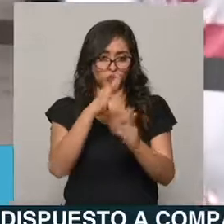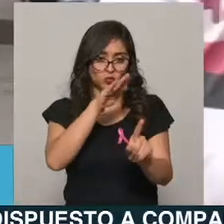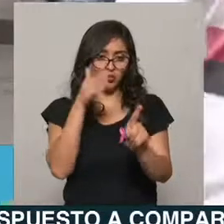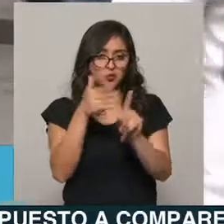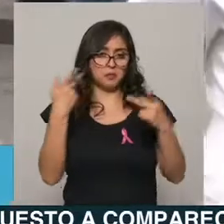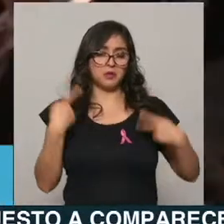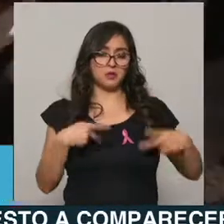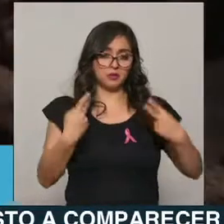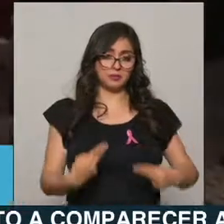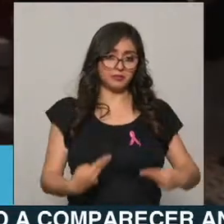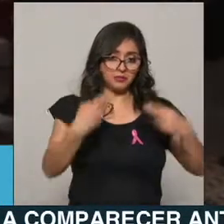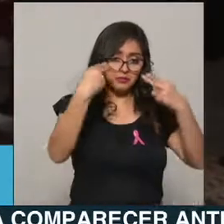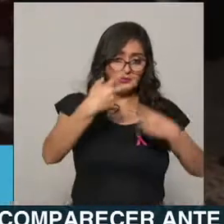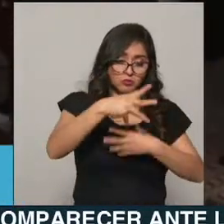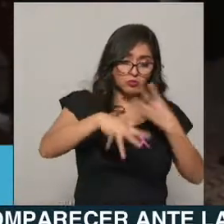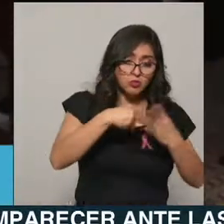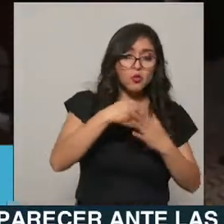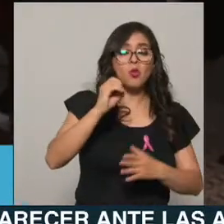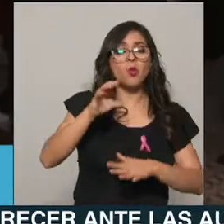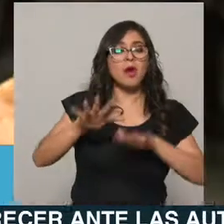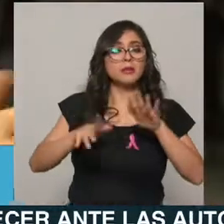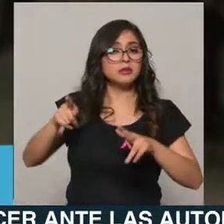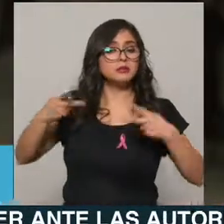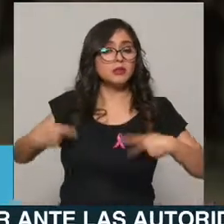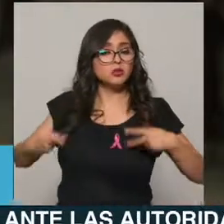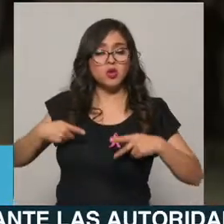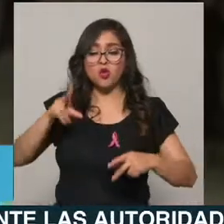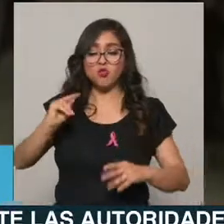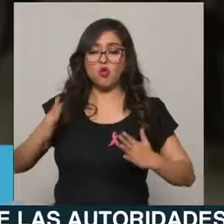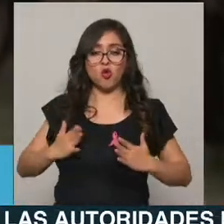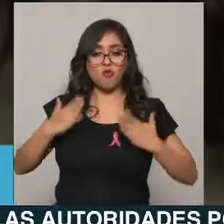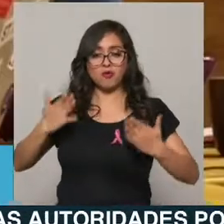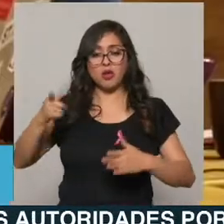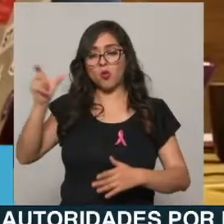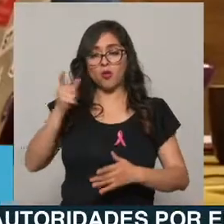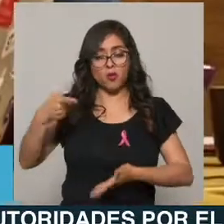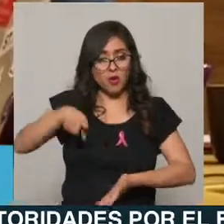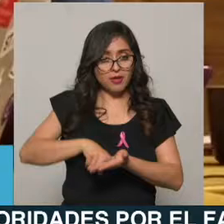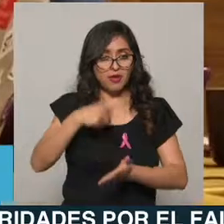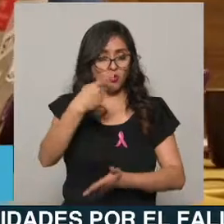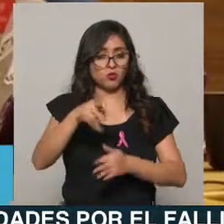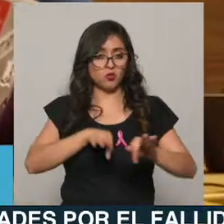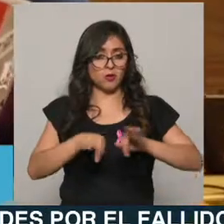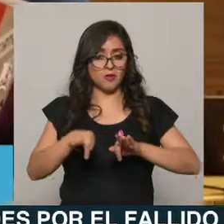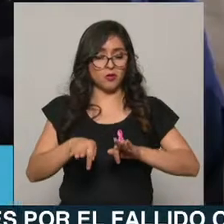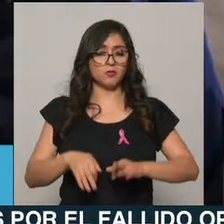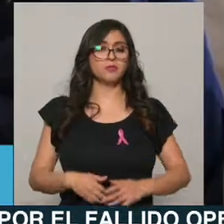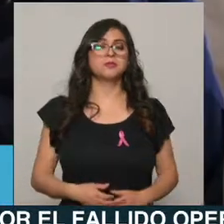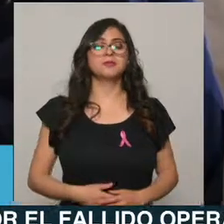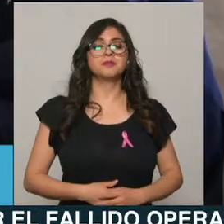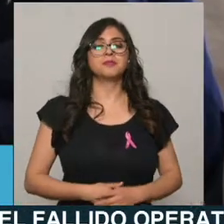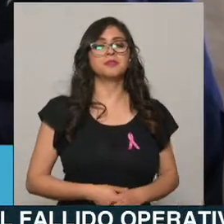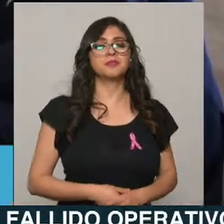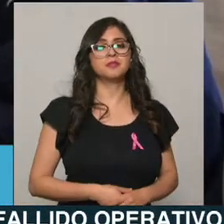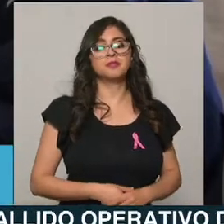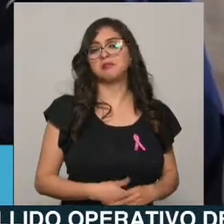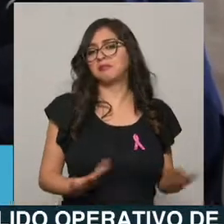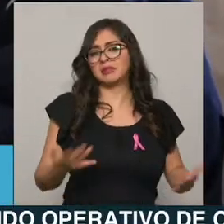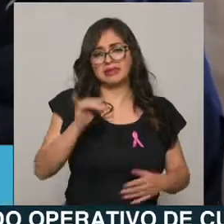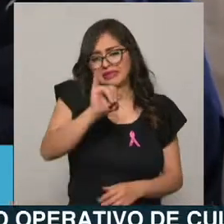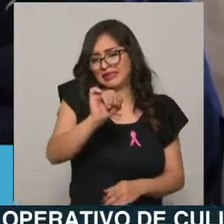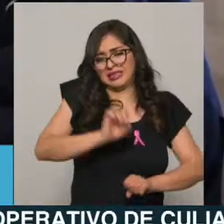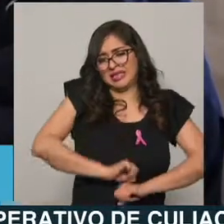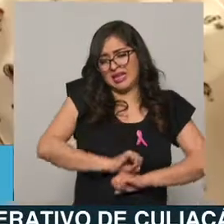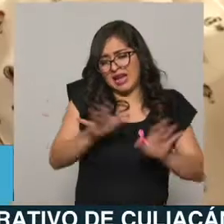de los empresarios y la falta de confianza que en muchas ocasiones demuestran por el personal del que se allegan. Sin duda, y me iré un poco